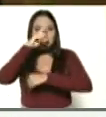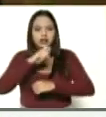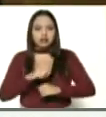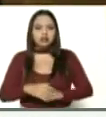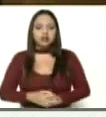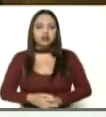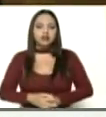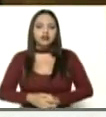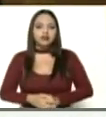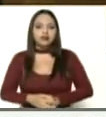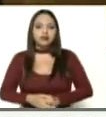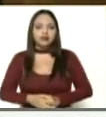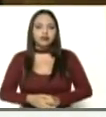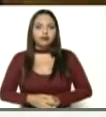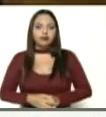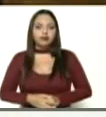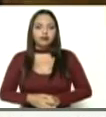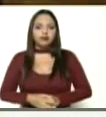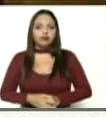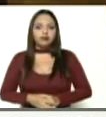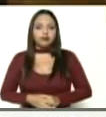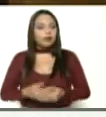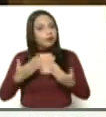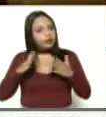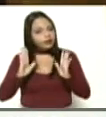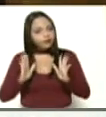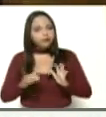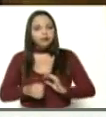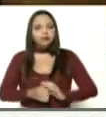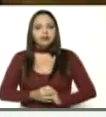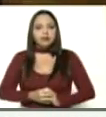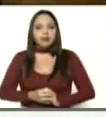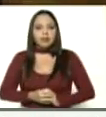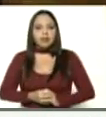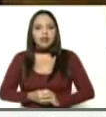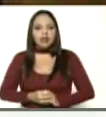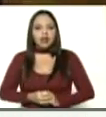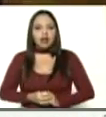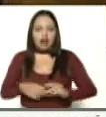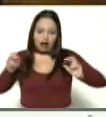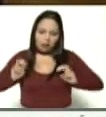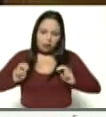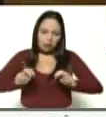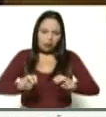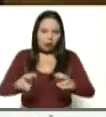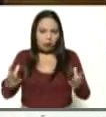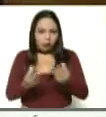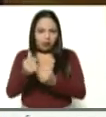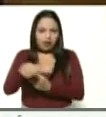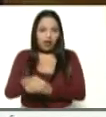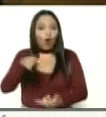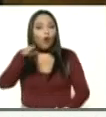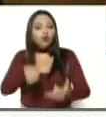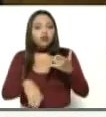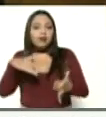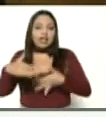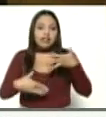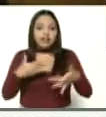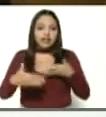Armando Graterol también. Y bueno, caminamos con él, su último acto. Y